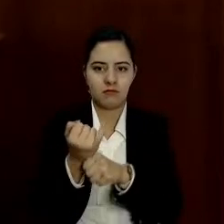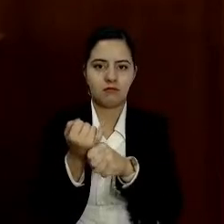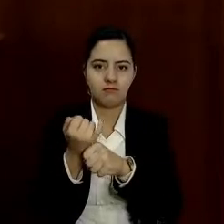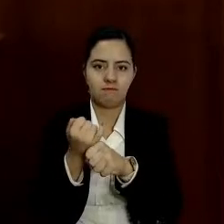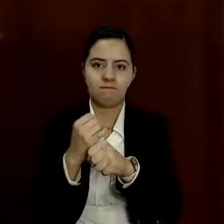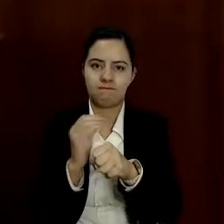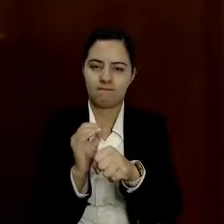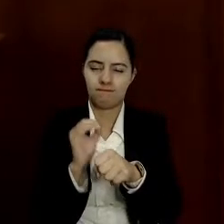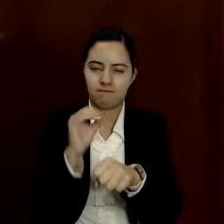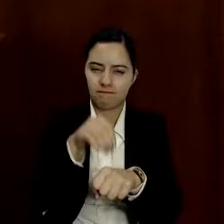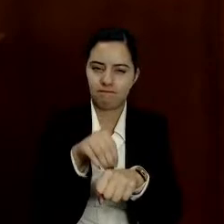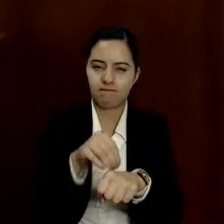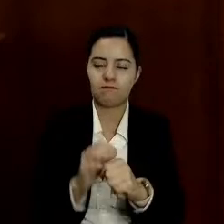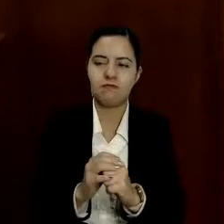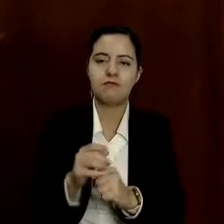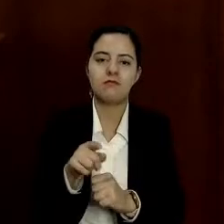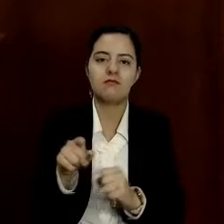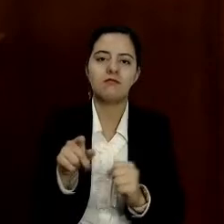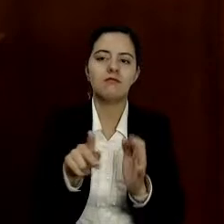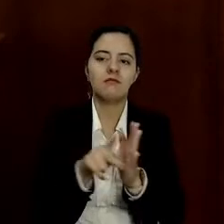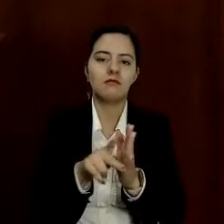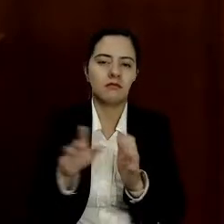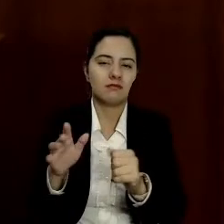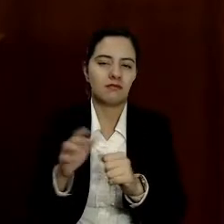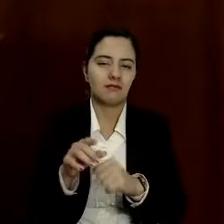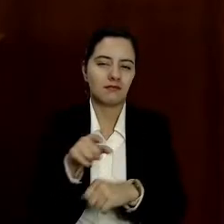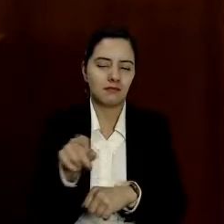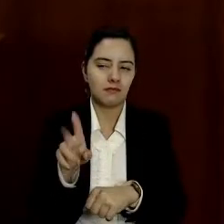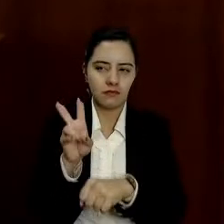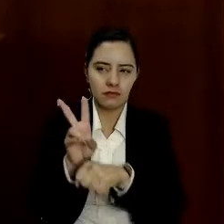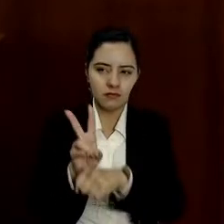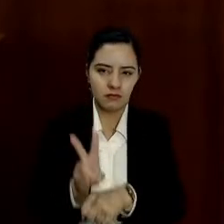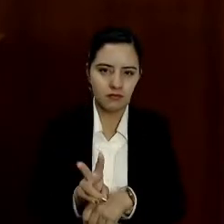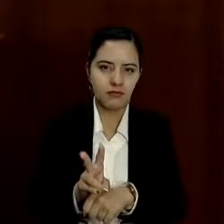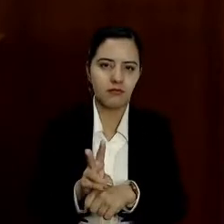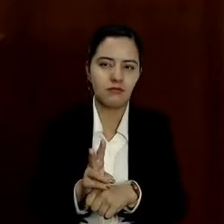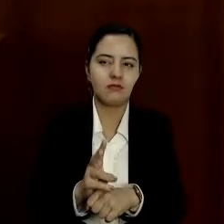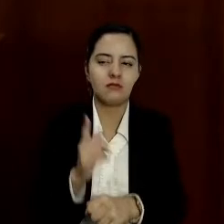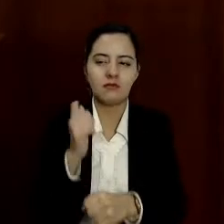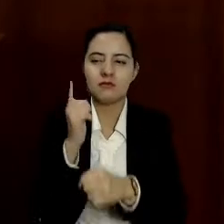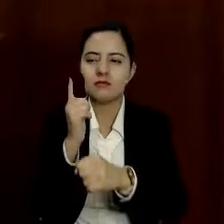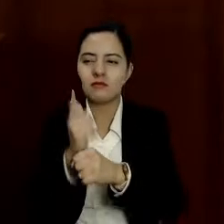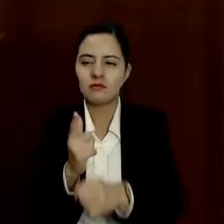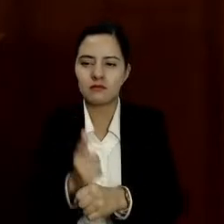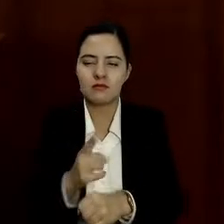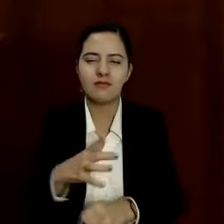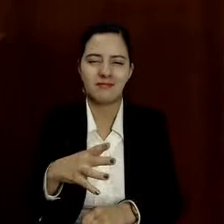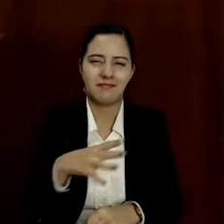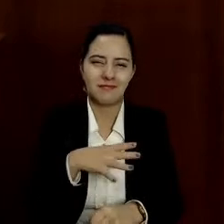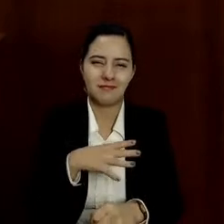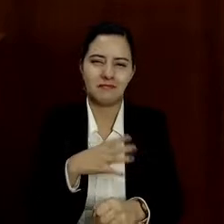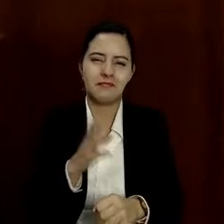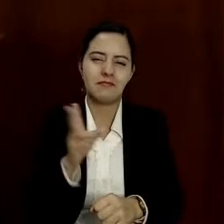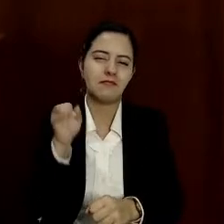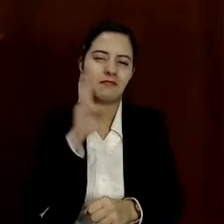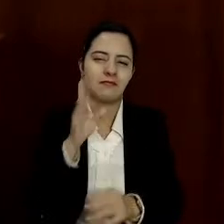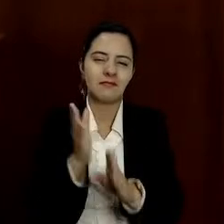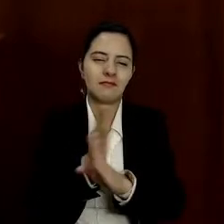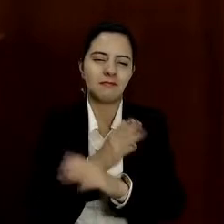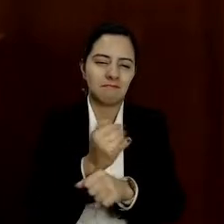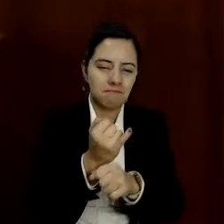poder de Observer, Periodismo y Verificador, realizada a partir de las auditorías forenses y la red de